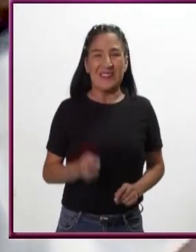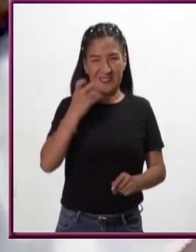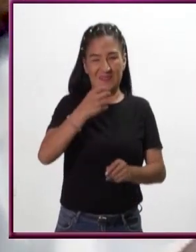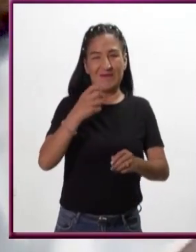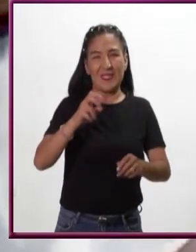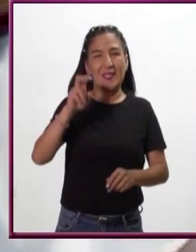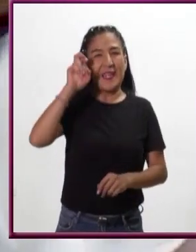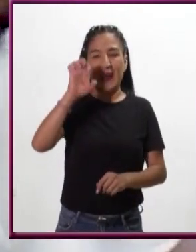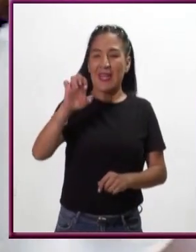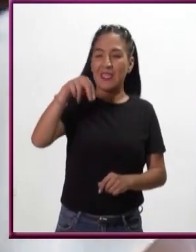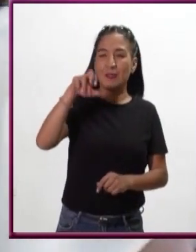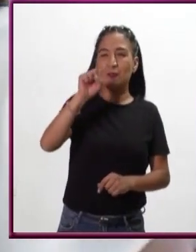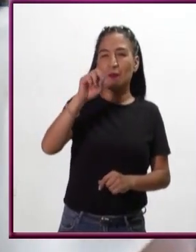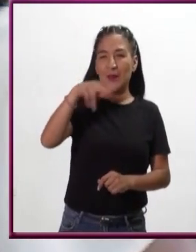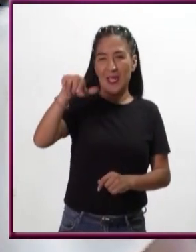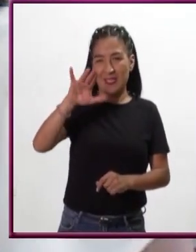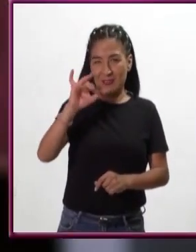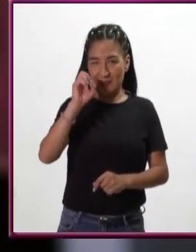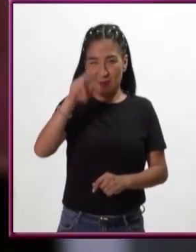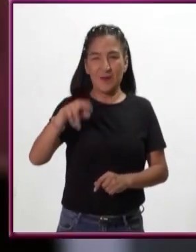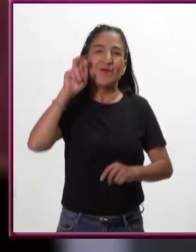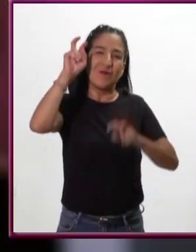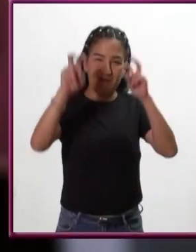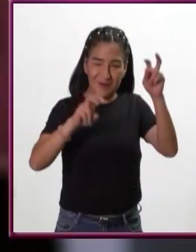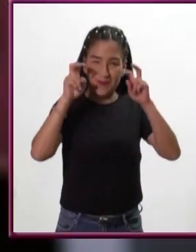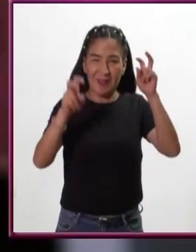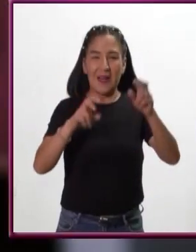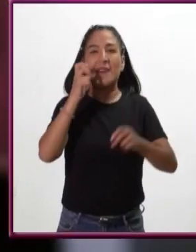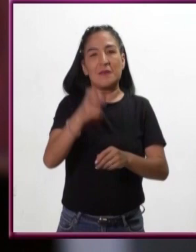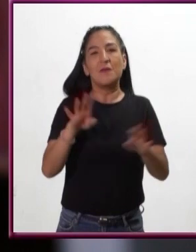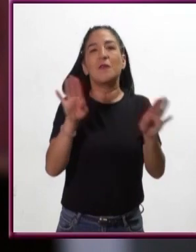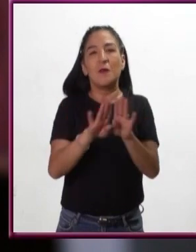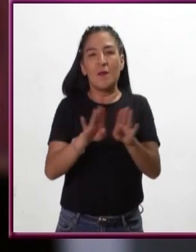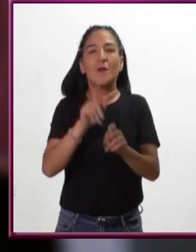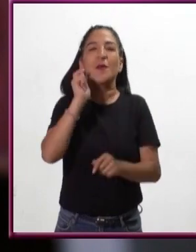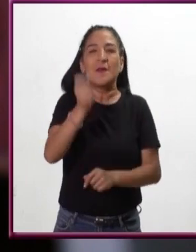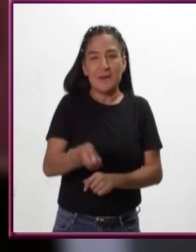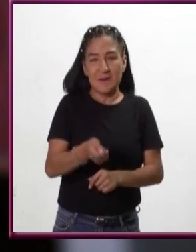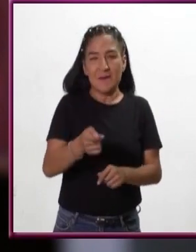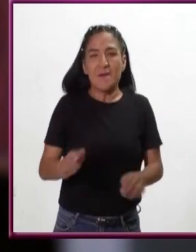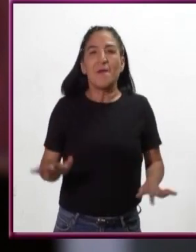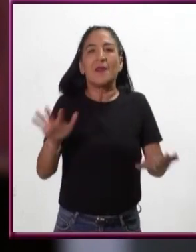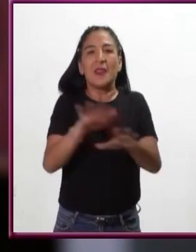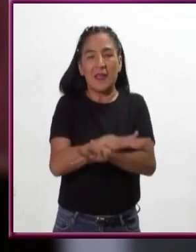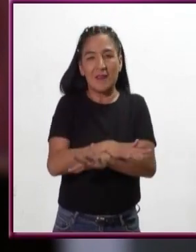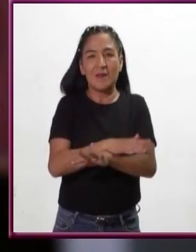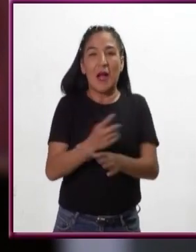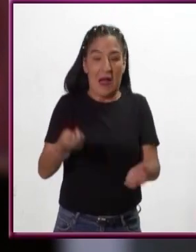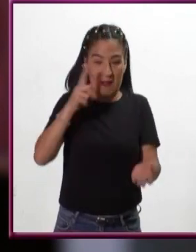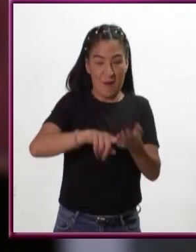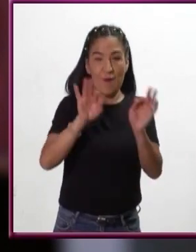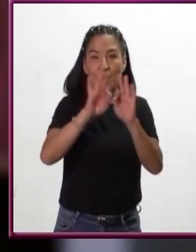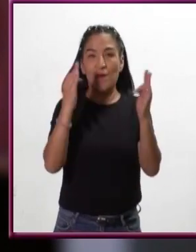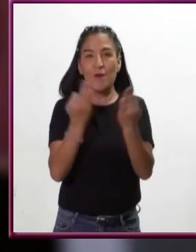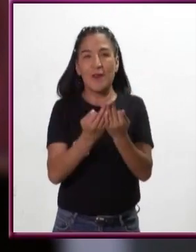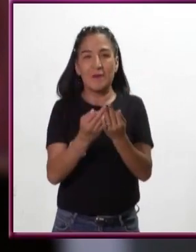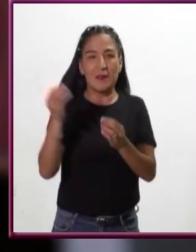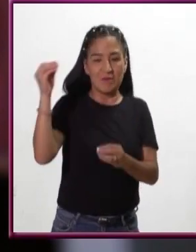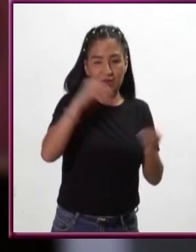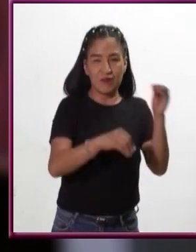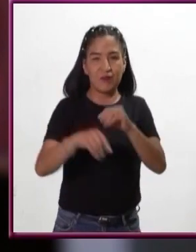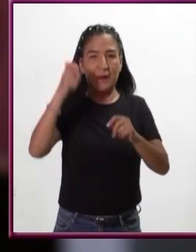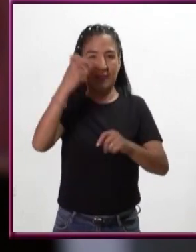estas ensoñaciones es que también ocurren cambios o están formadas por